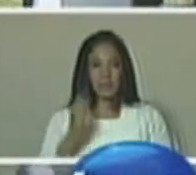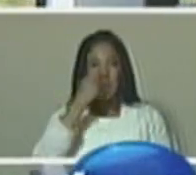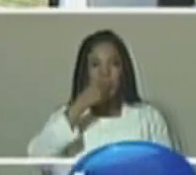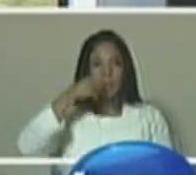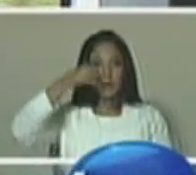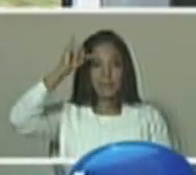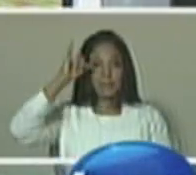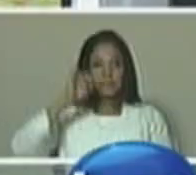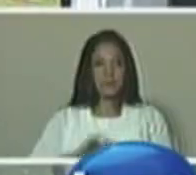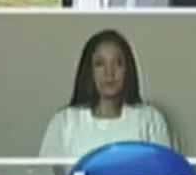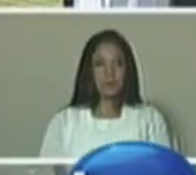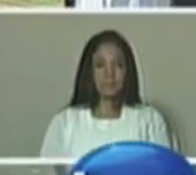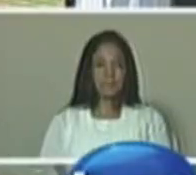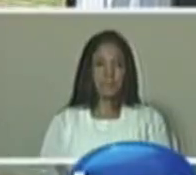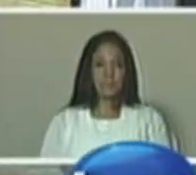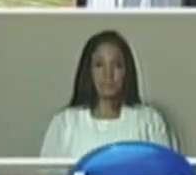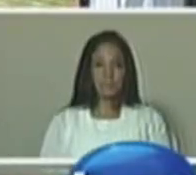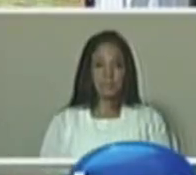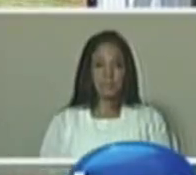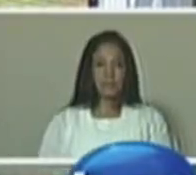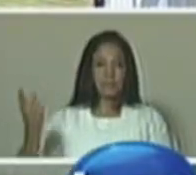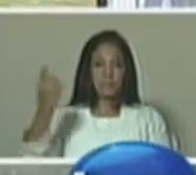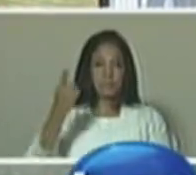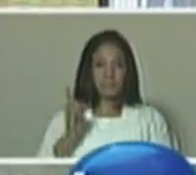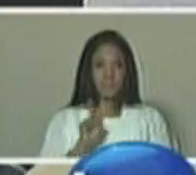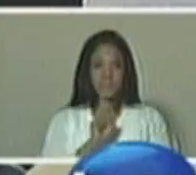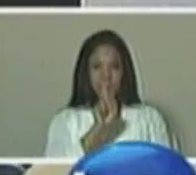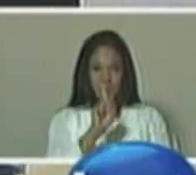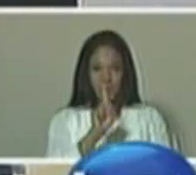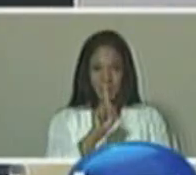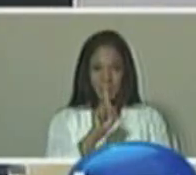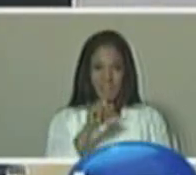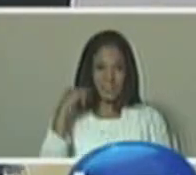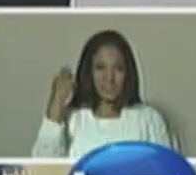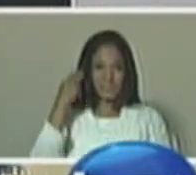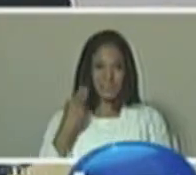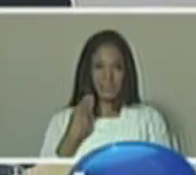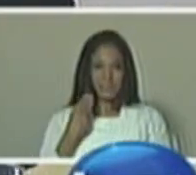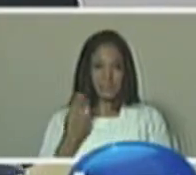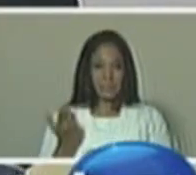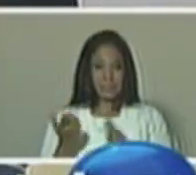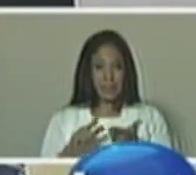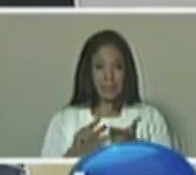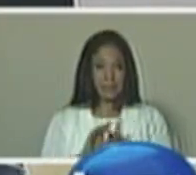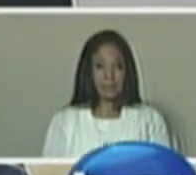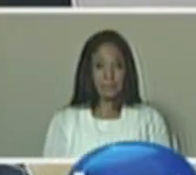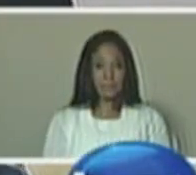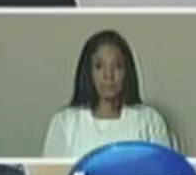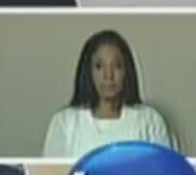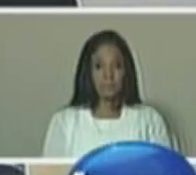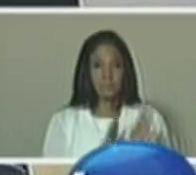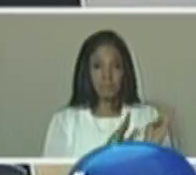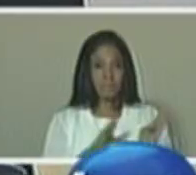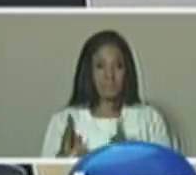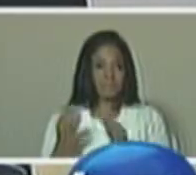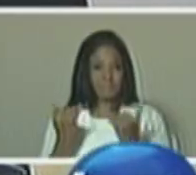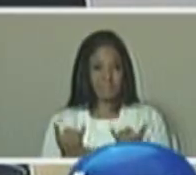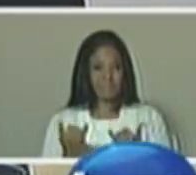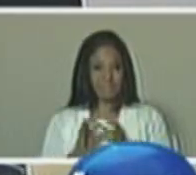Toro. Ahí está llegando al escenario Maritza. ¿Se encuentra lista? Se encuentra preparada ya,